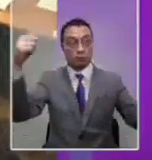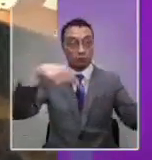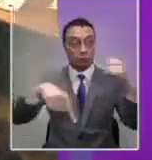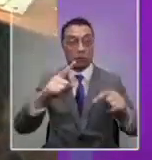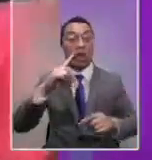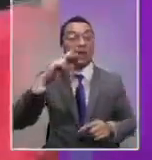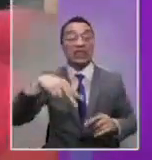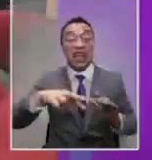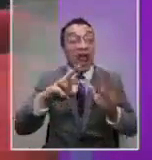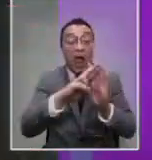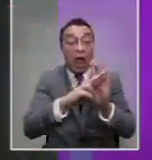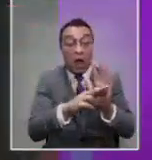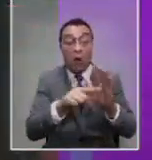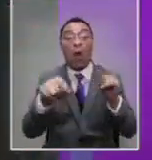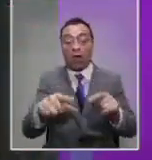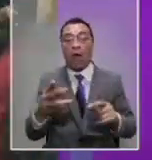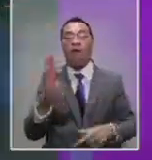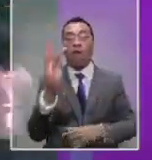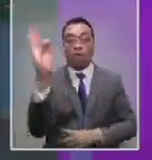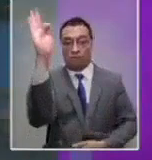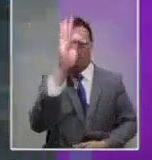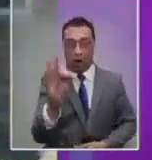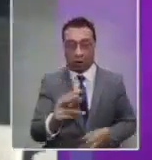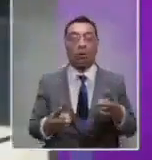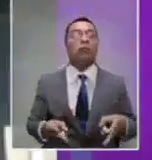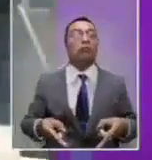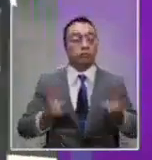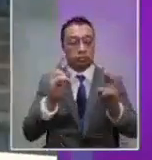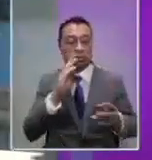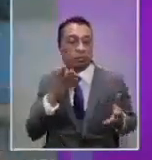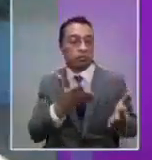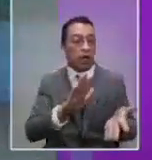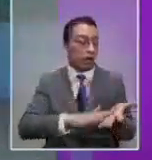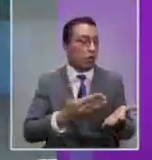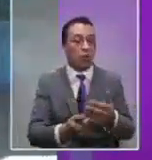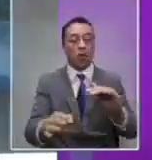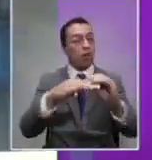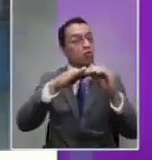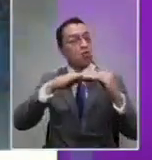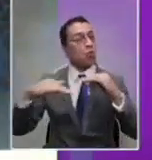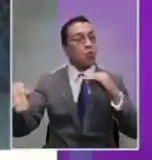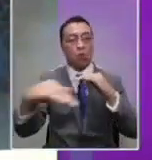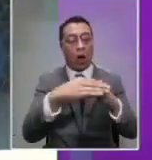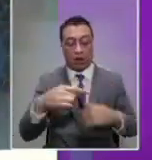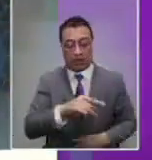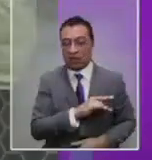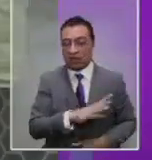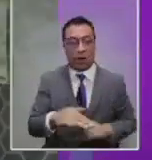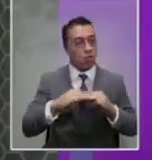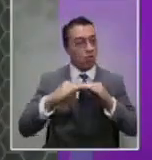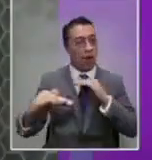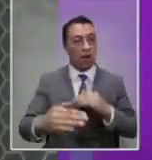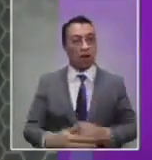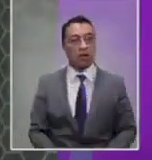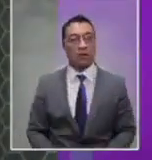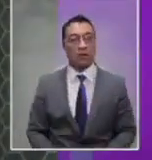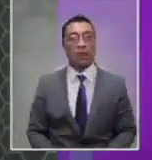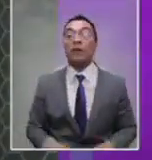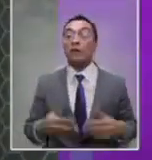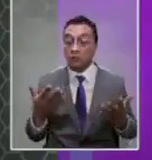situación irregular como beneficiarios de FONASA, garantizándoles acceso a la atención de salud en iguales condiciones que los